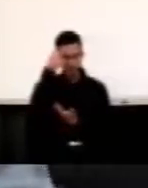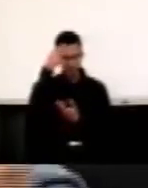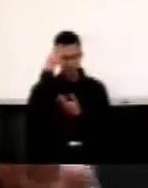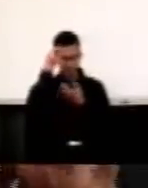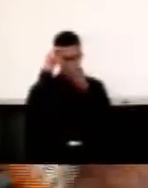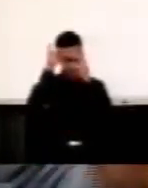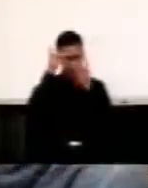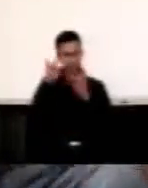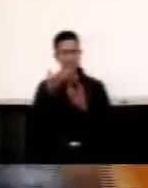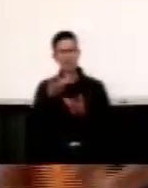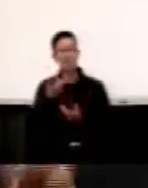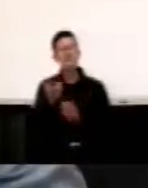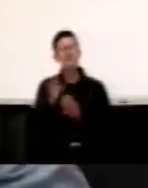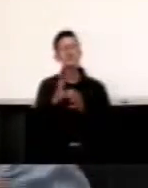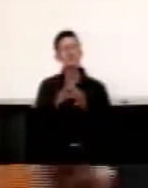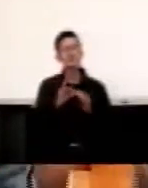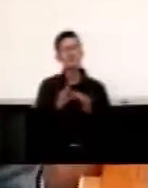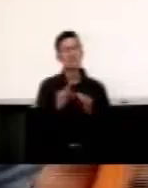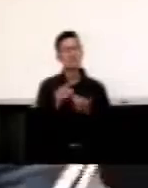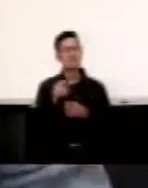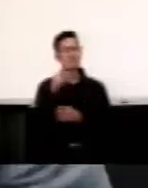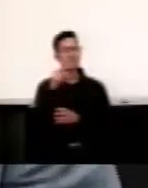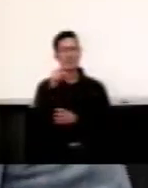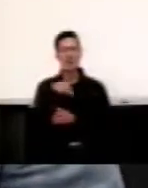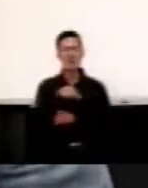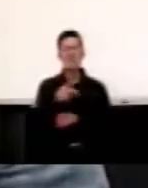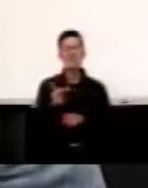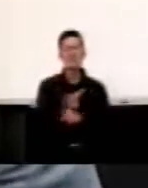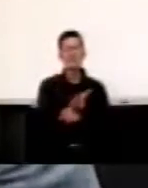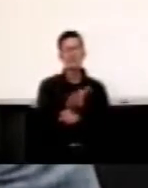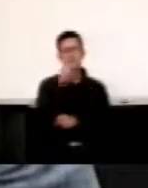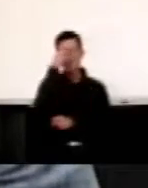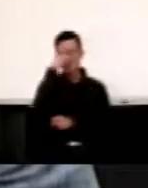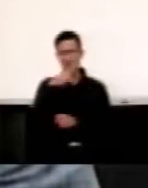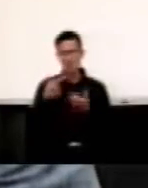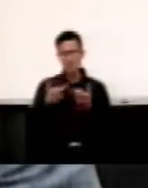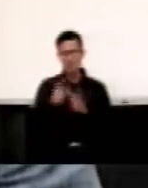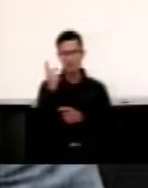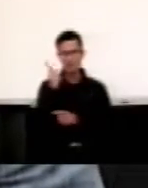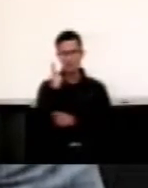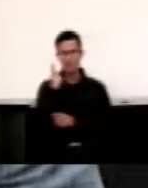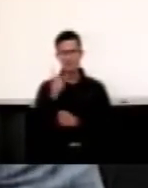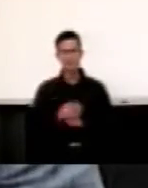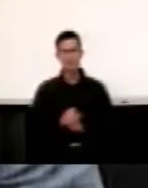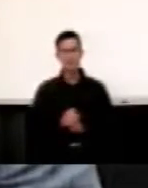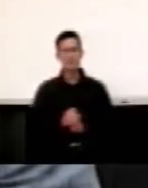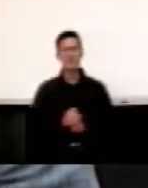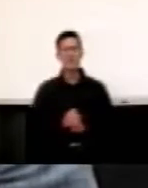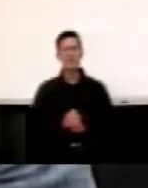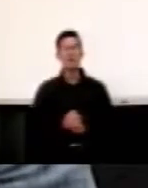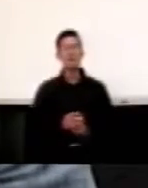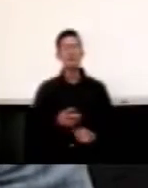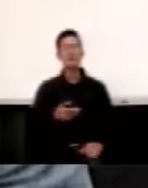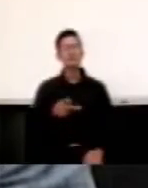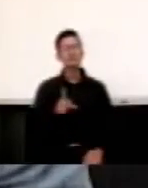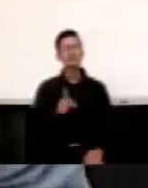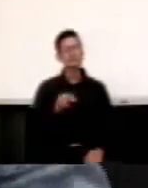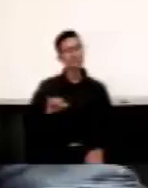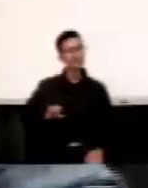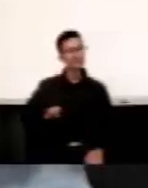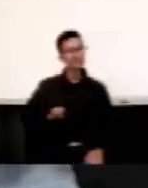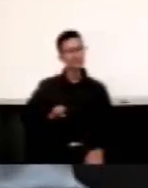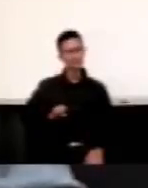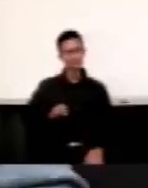de partidos en el caso mexicano o con el caso mexicano. Pero lo interesante de la obra es